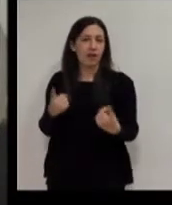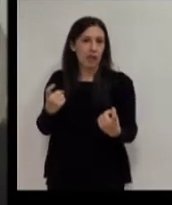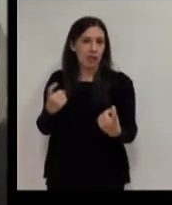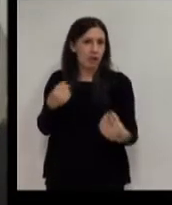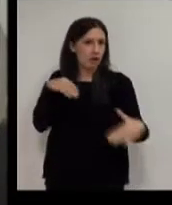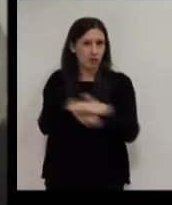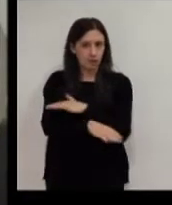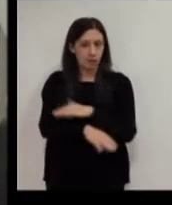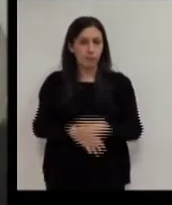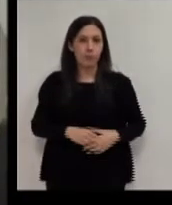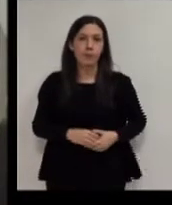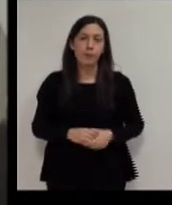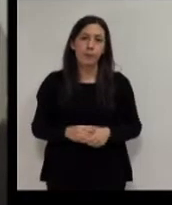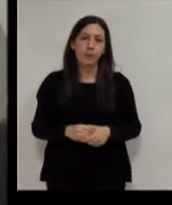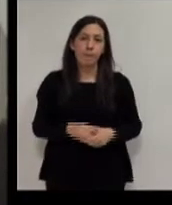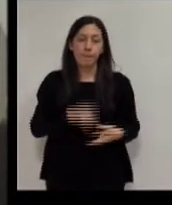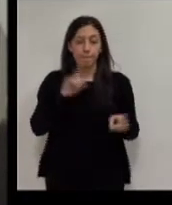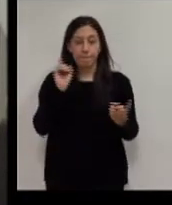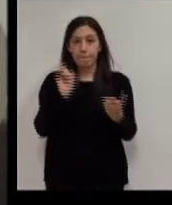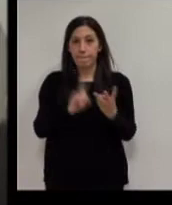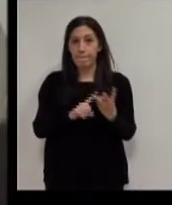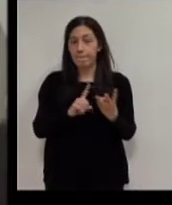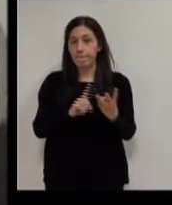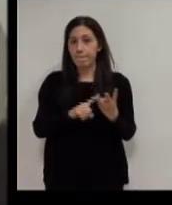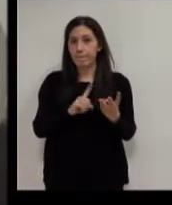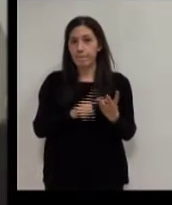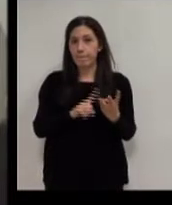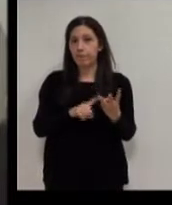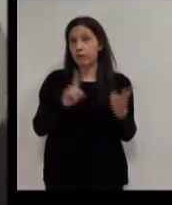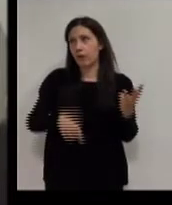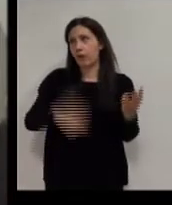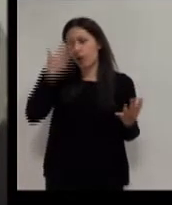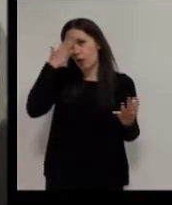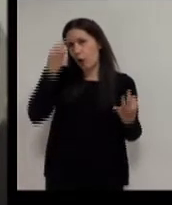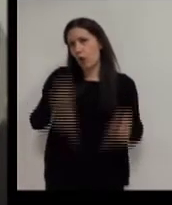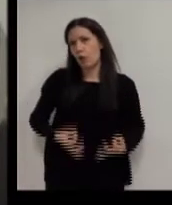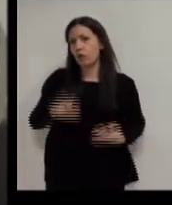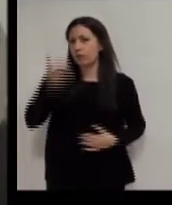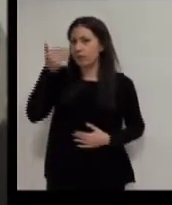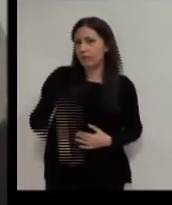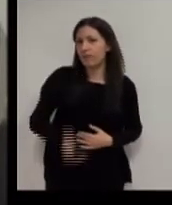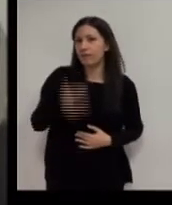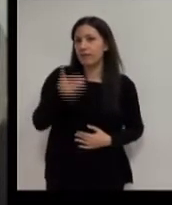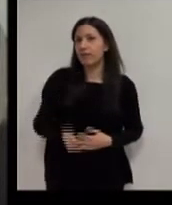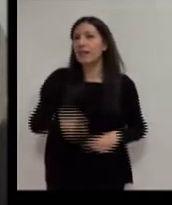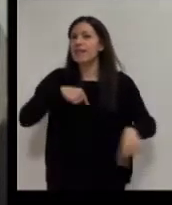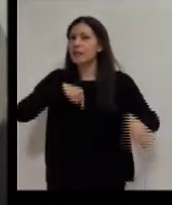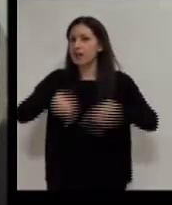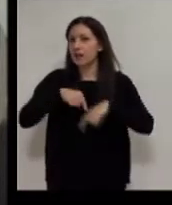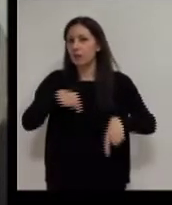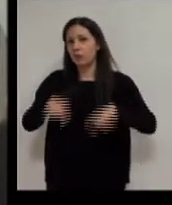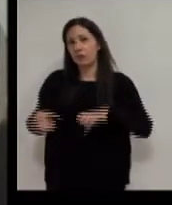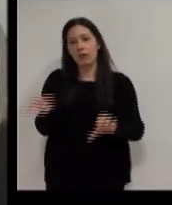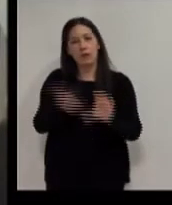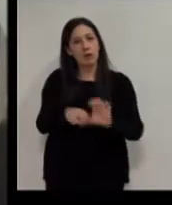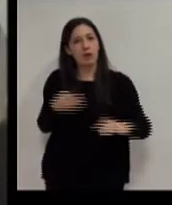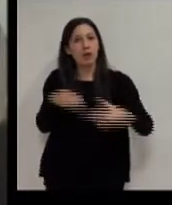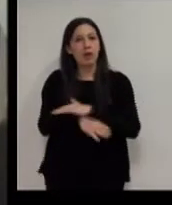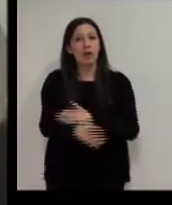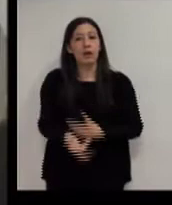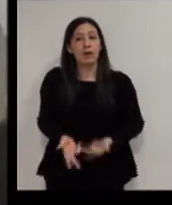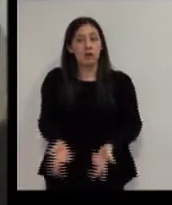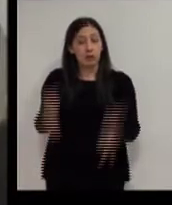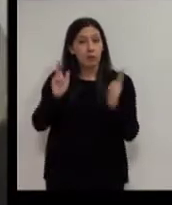necesita accesibilidad. Y también, por supuesto, fundamental el contar con un transporte accesible que pueda permitir